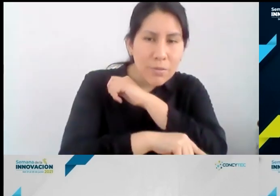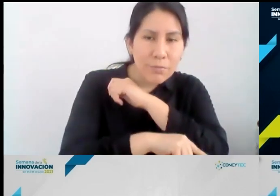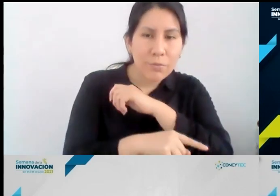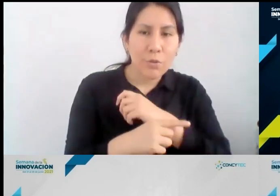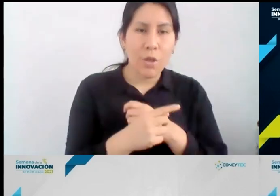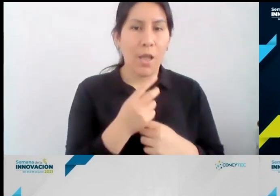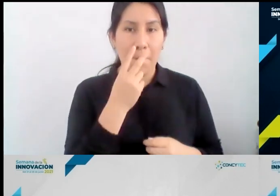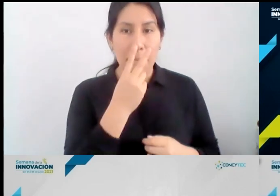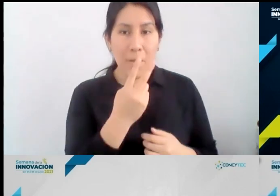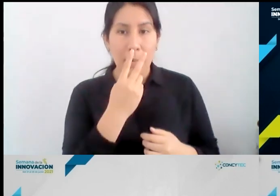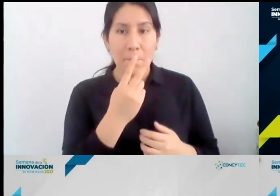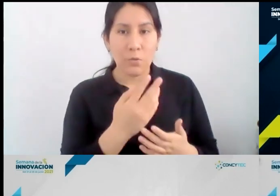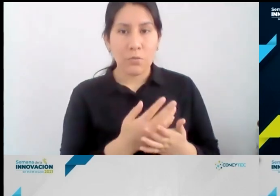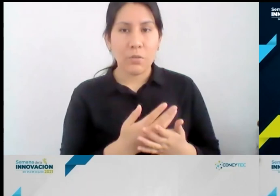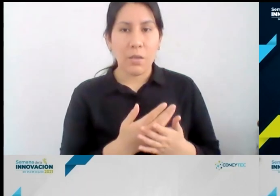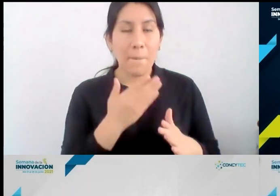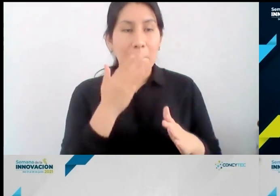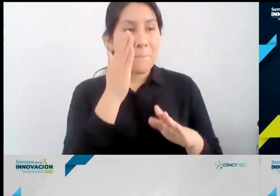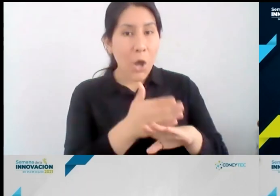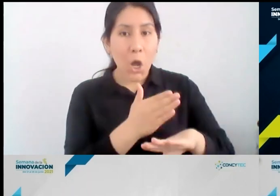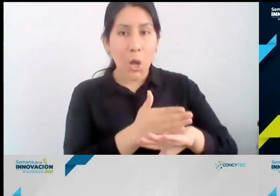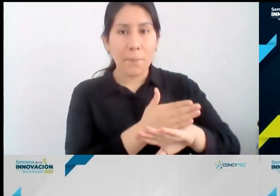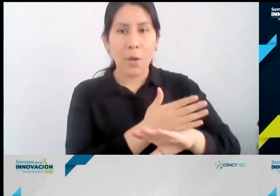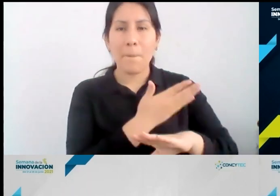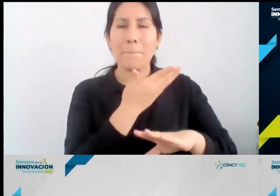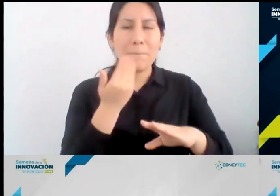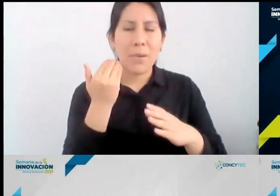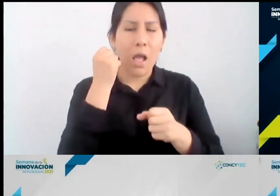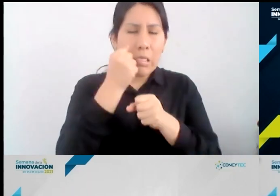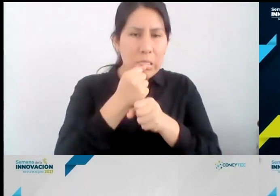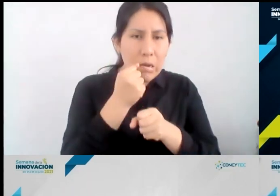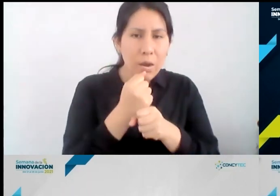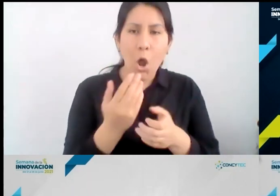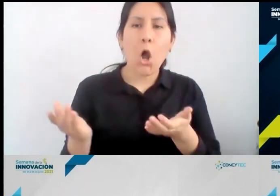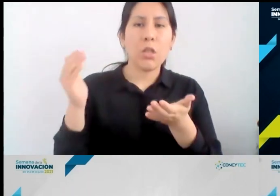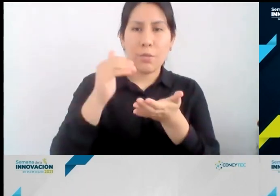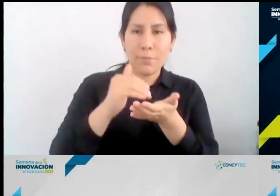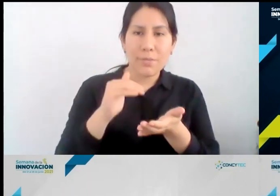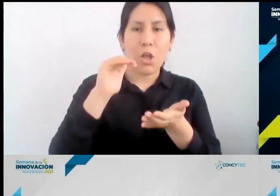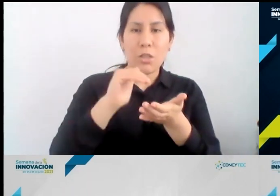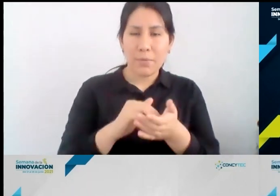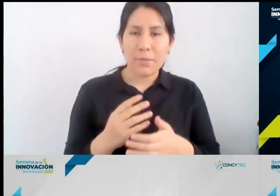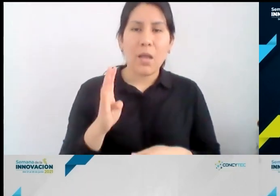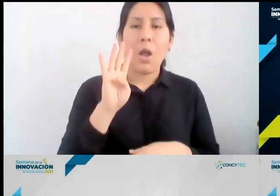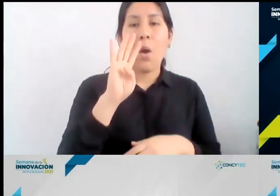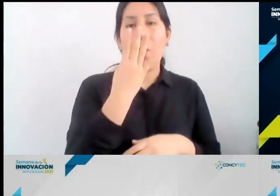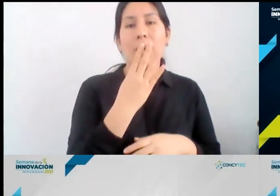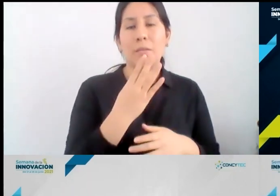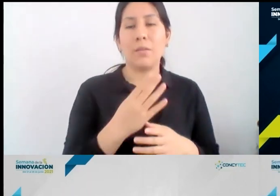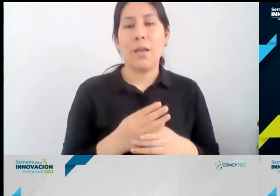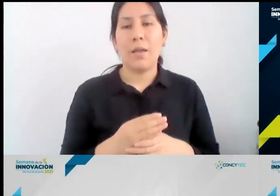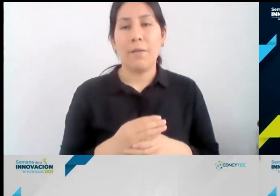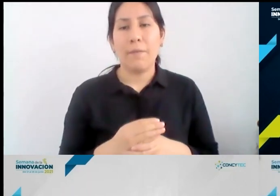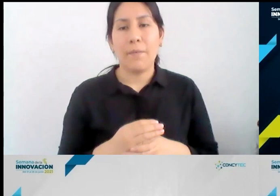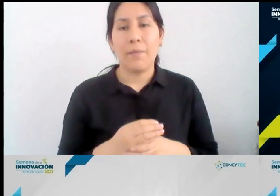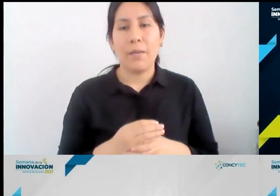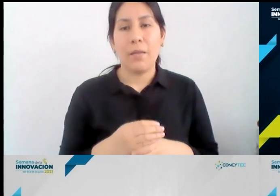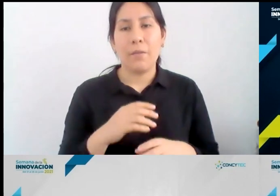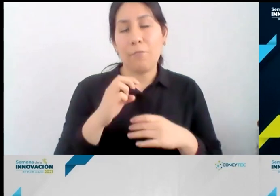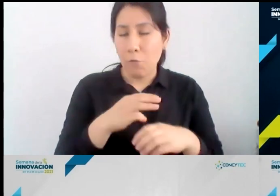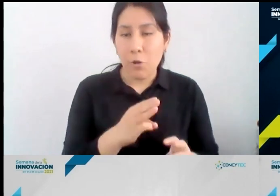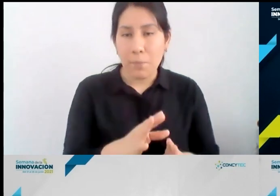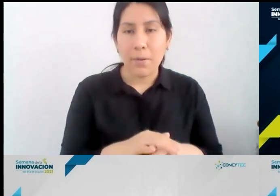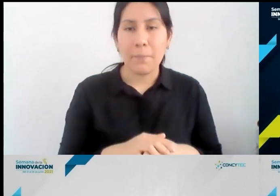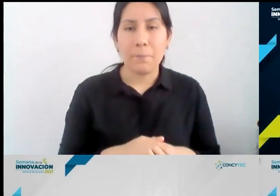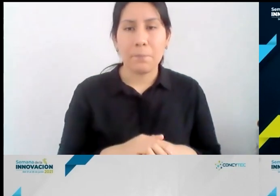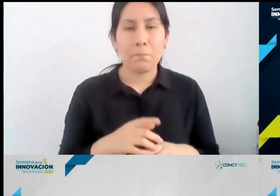previsto poder escalarse a través de una cuarta operación que está en camino con el BIT, ¿no? Entonces, eso es lo